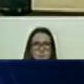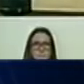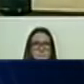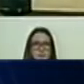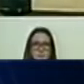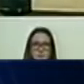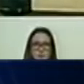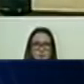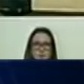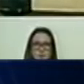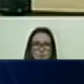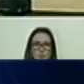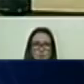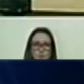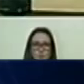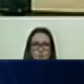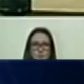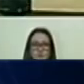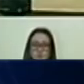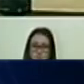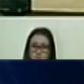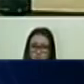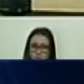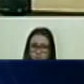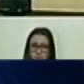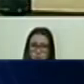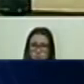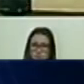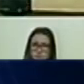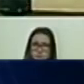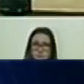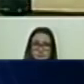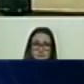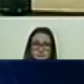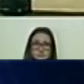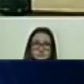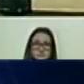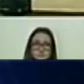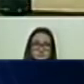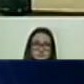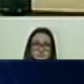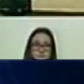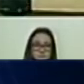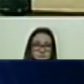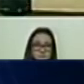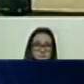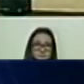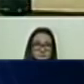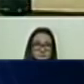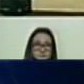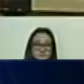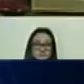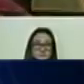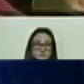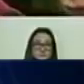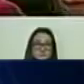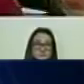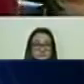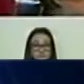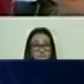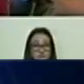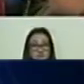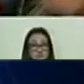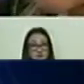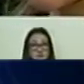ama, de sectores de la derecha. Una campaña xenofóbica. Al pasar de 6 meses